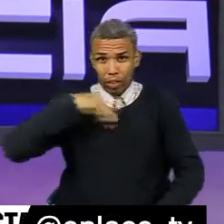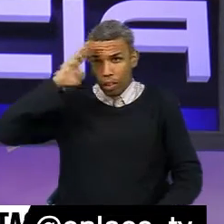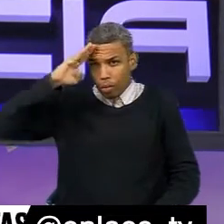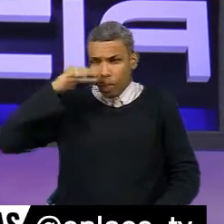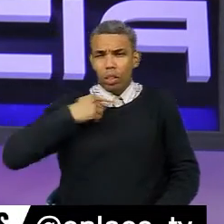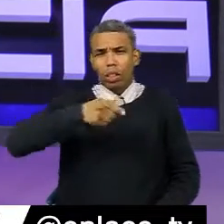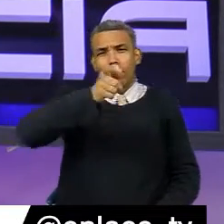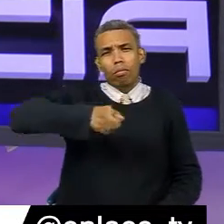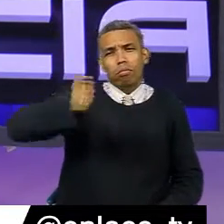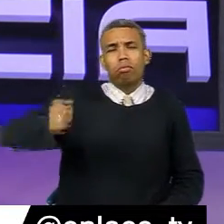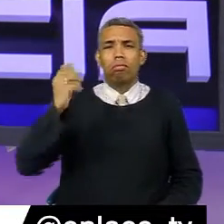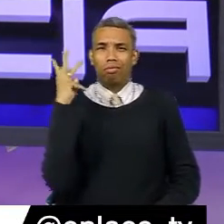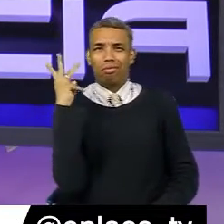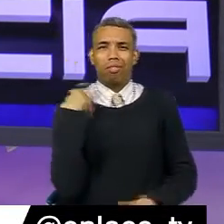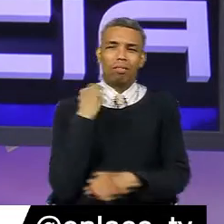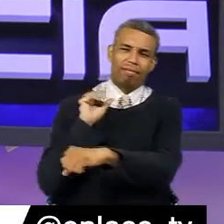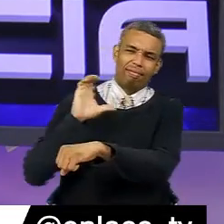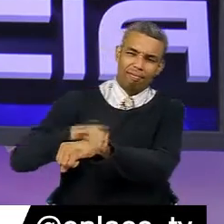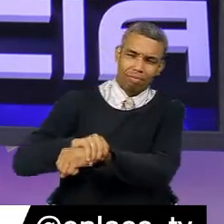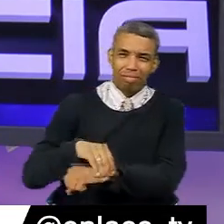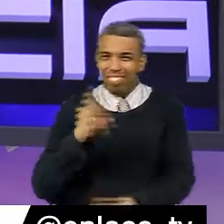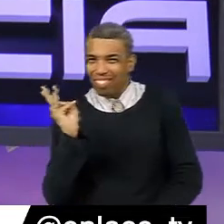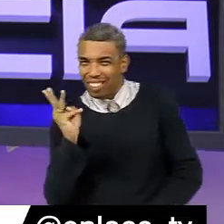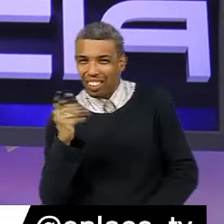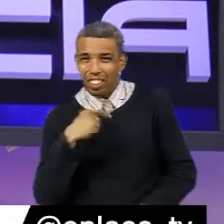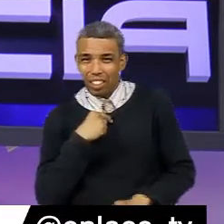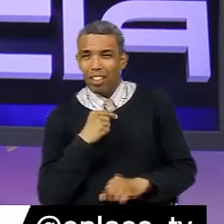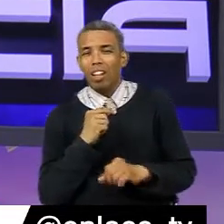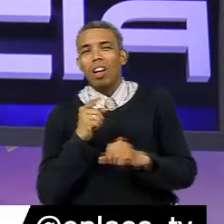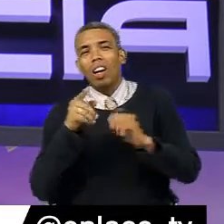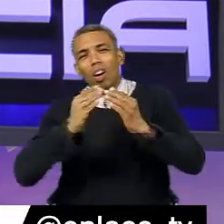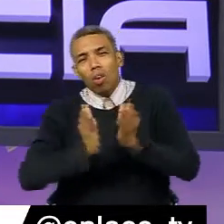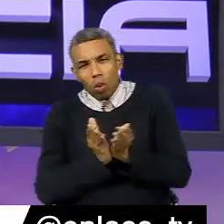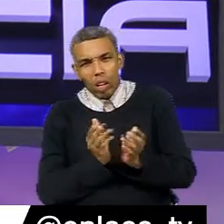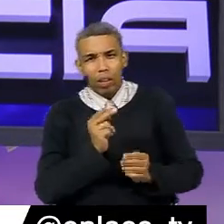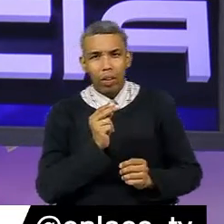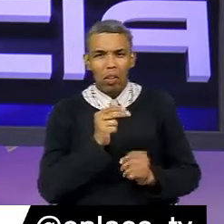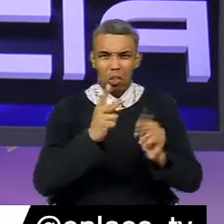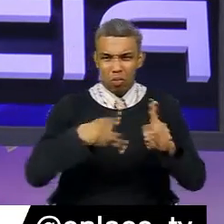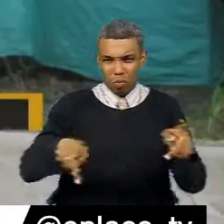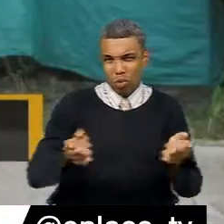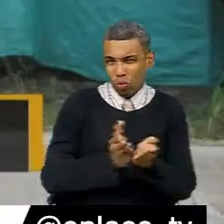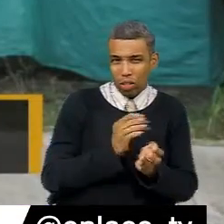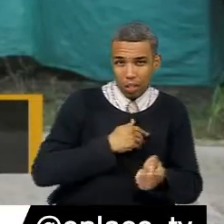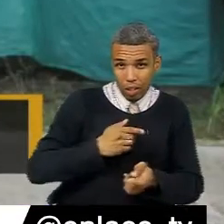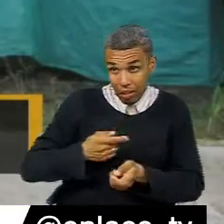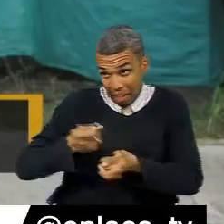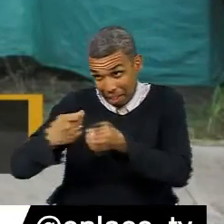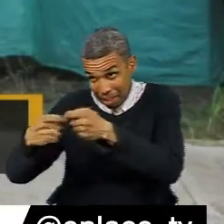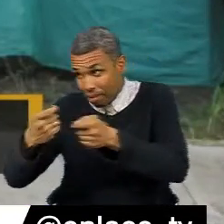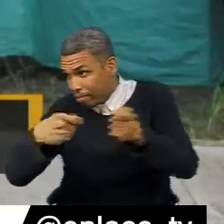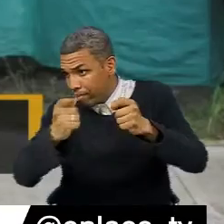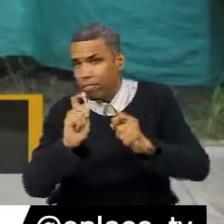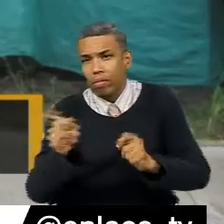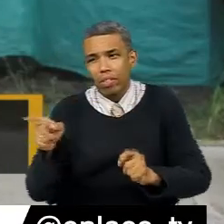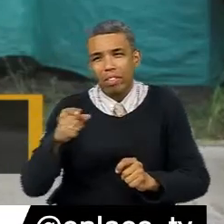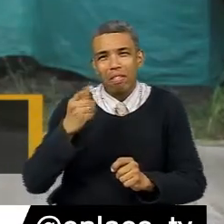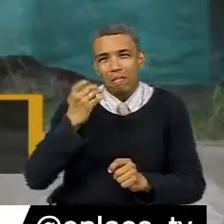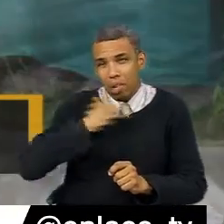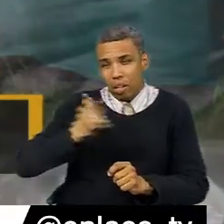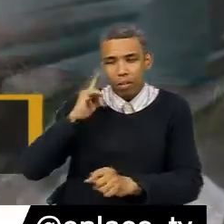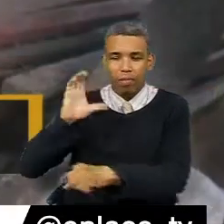a la comercialización de estupefacientes en un colegio de este municipio. Los uniformados recibieron el llamado de una persona que